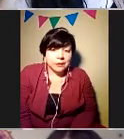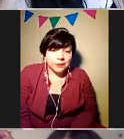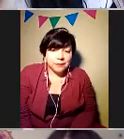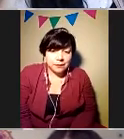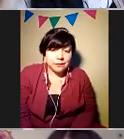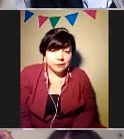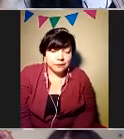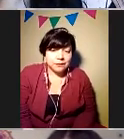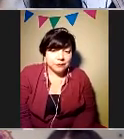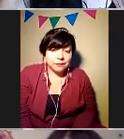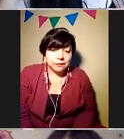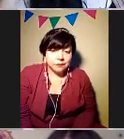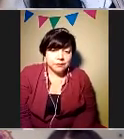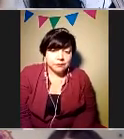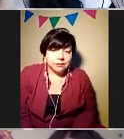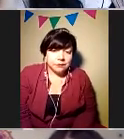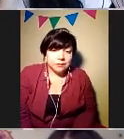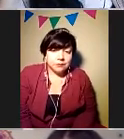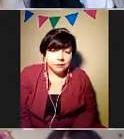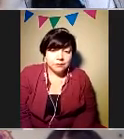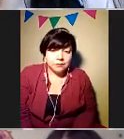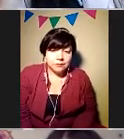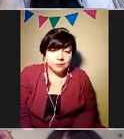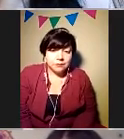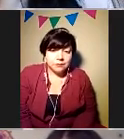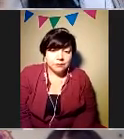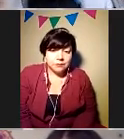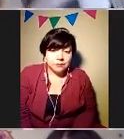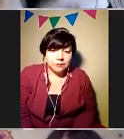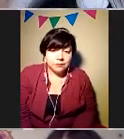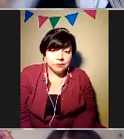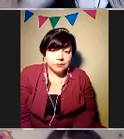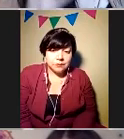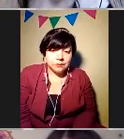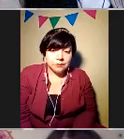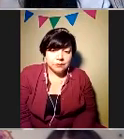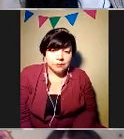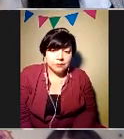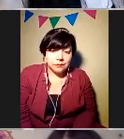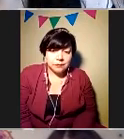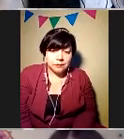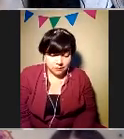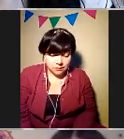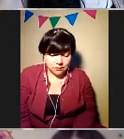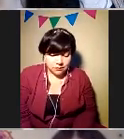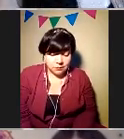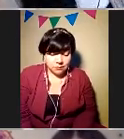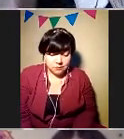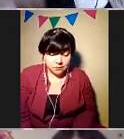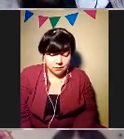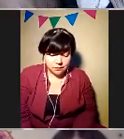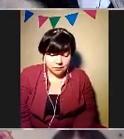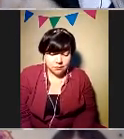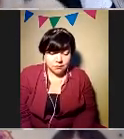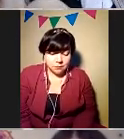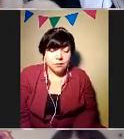y llegó a, no me acuerdo si París o al sur de Francia, pero llegó a, por ahí. Y en el momento en el que llegó